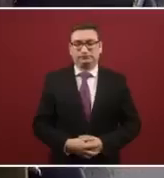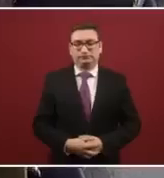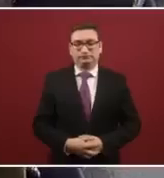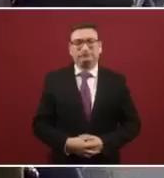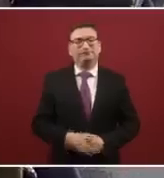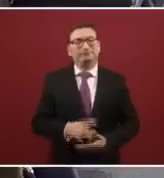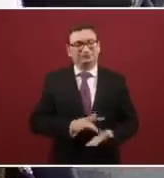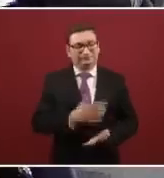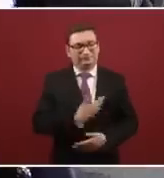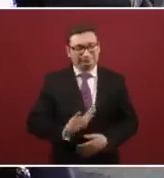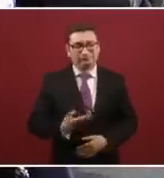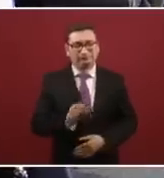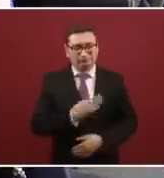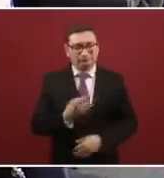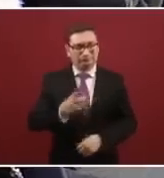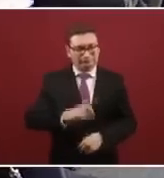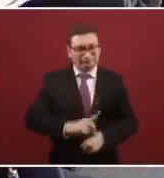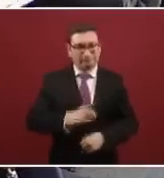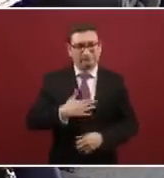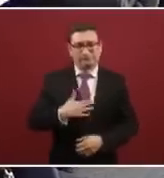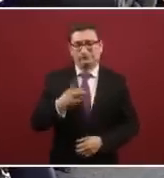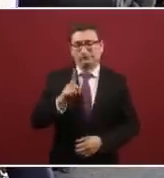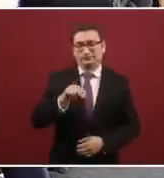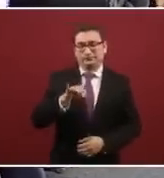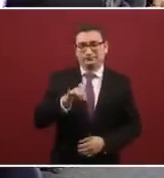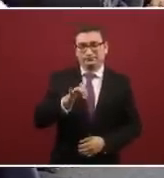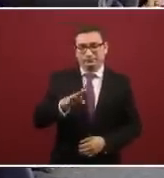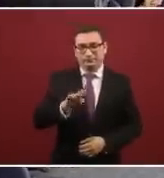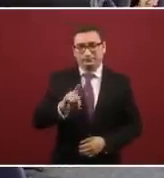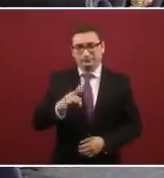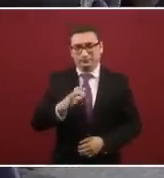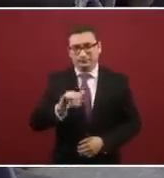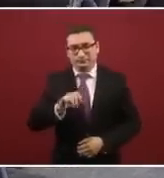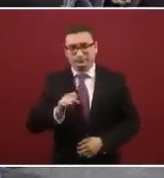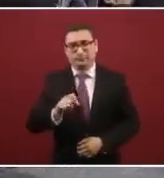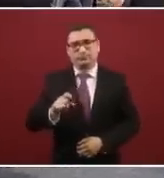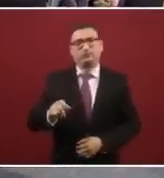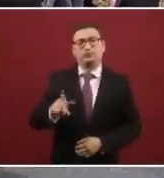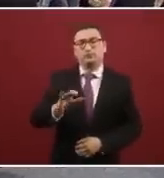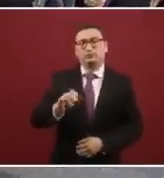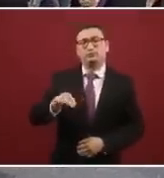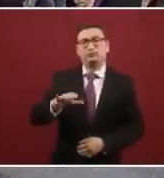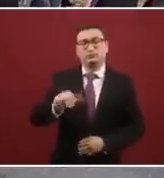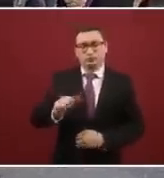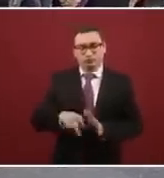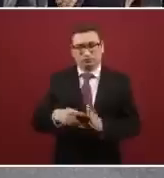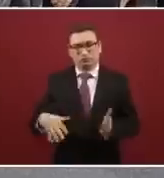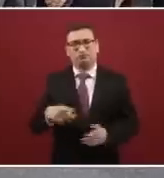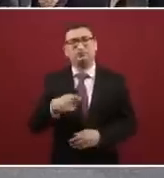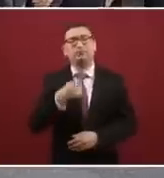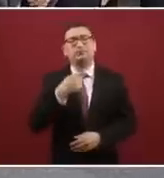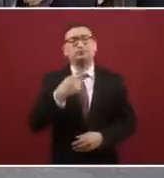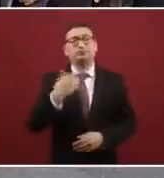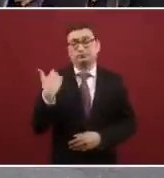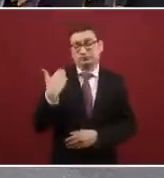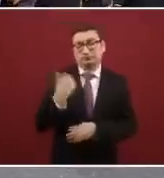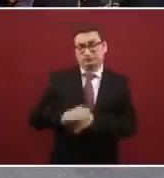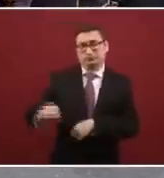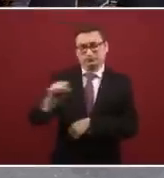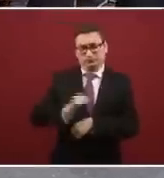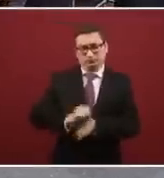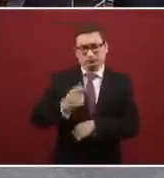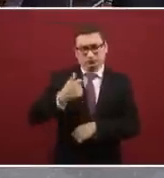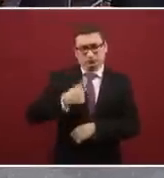Gracias, presidente. Buenos días. Daniel Blancas, de Crónica. En la última semana tuve la oportunidad de